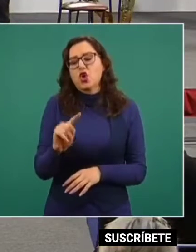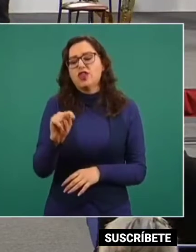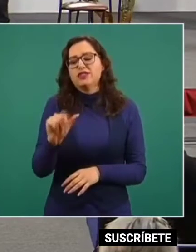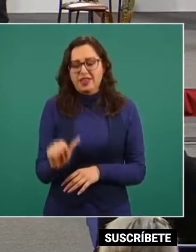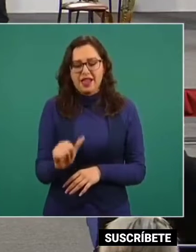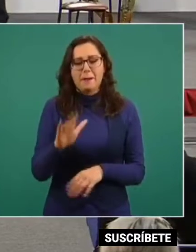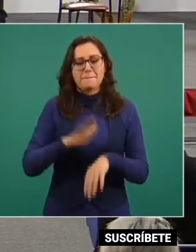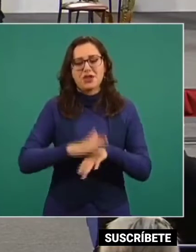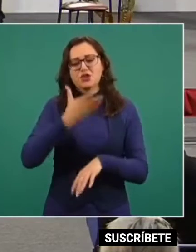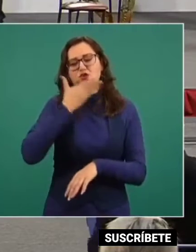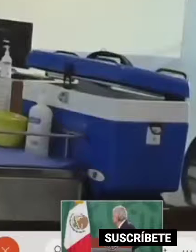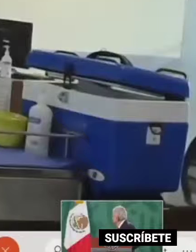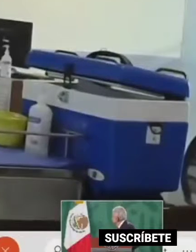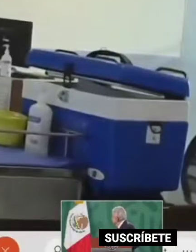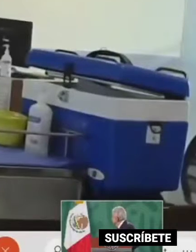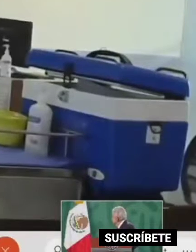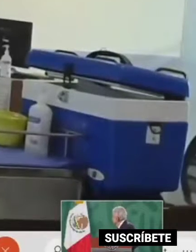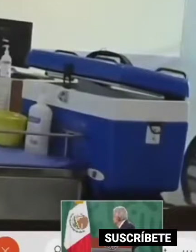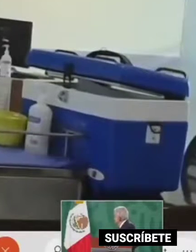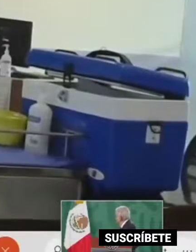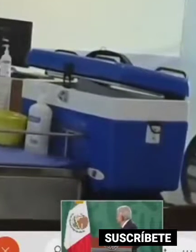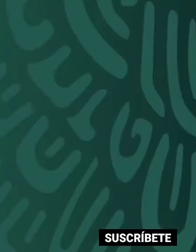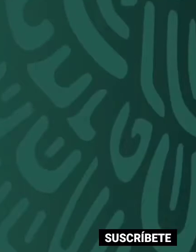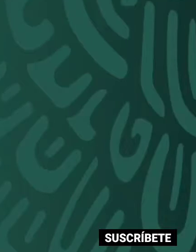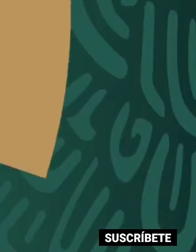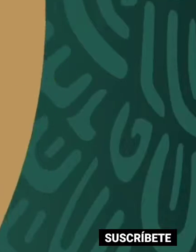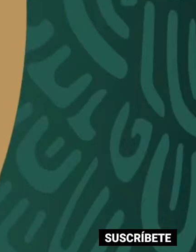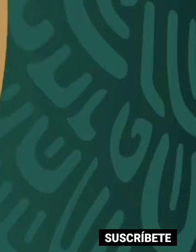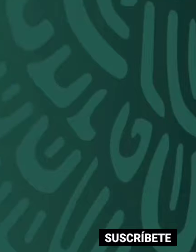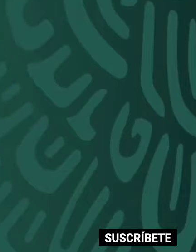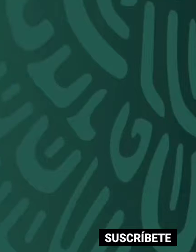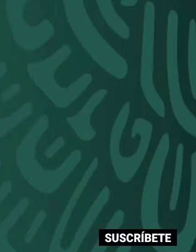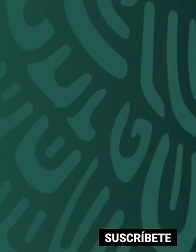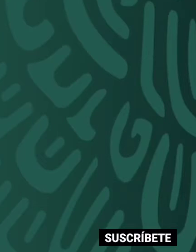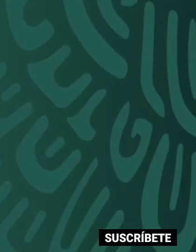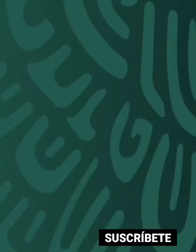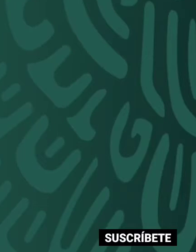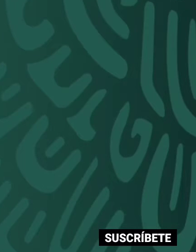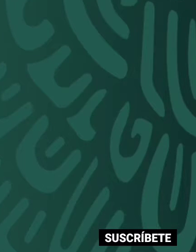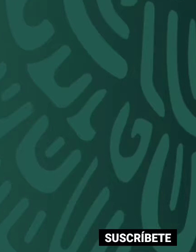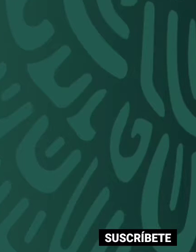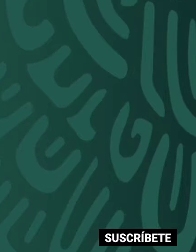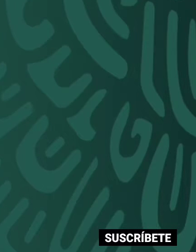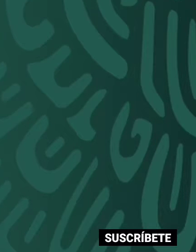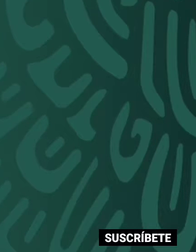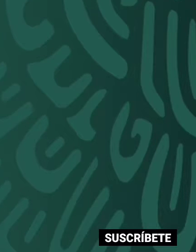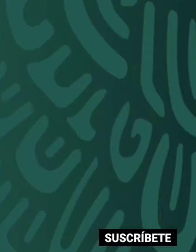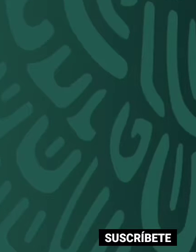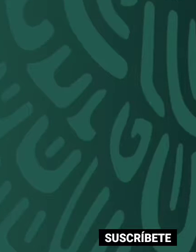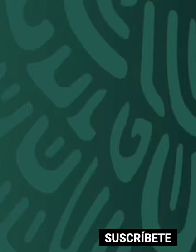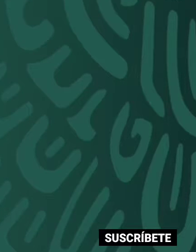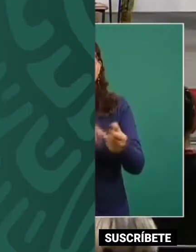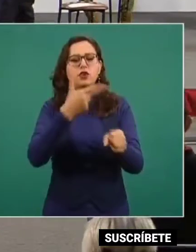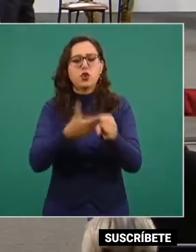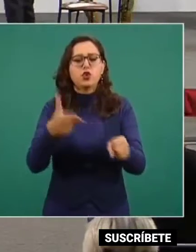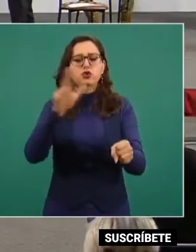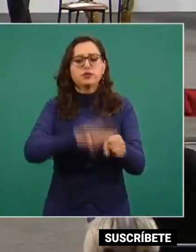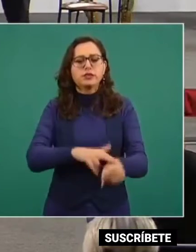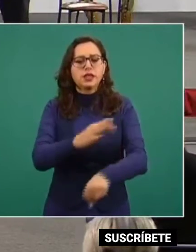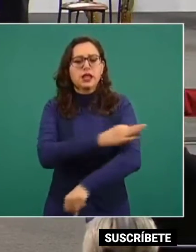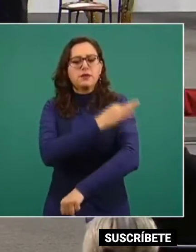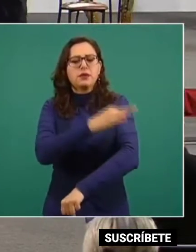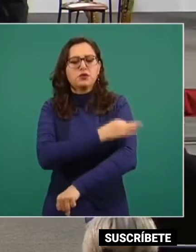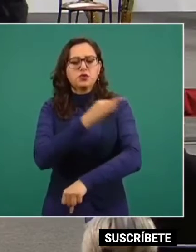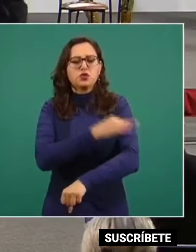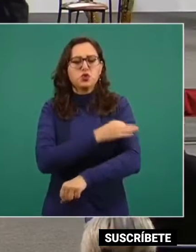todo el país para personal médico que se encuentra en primera línea de combate contra el COVID-19. ¿Cómo va el plan